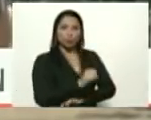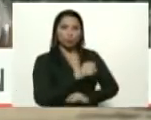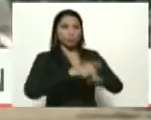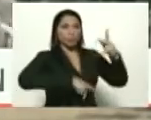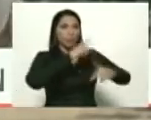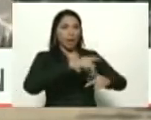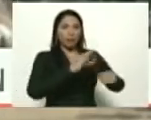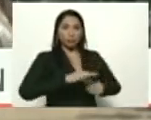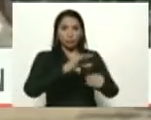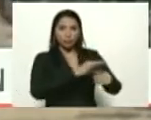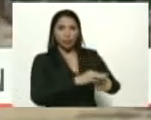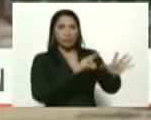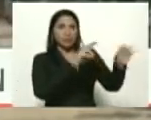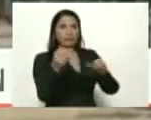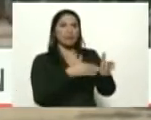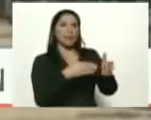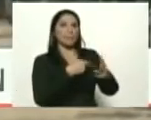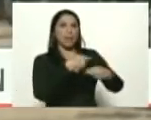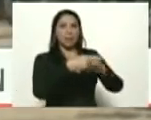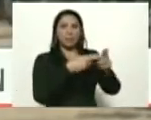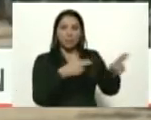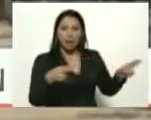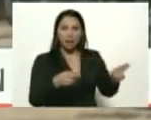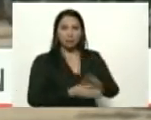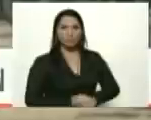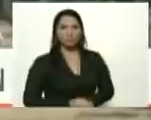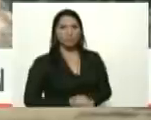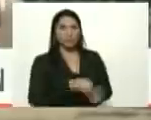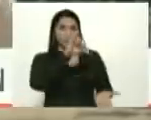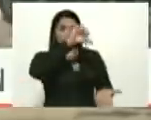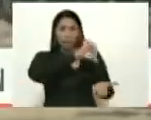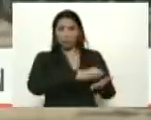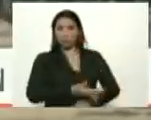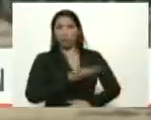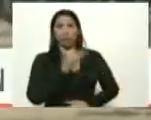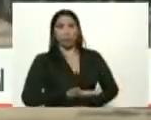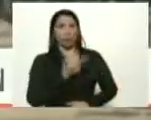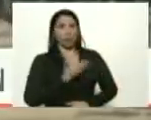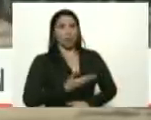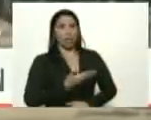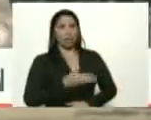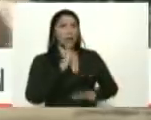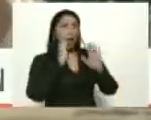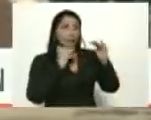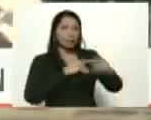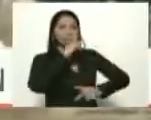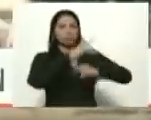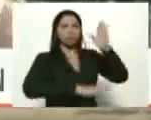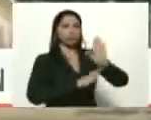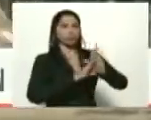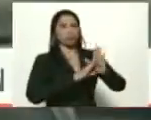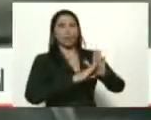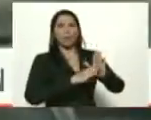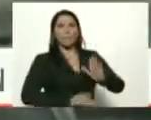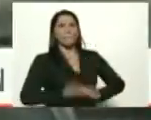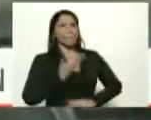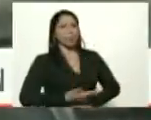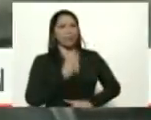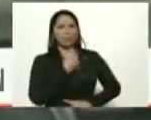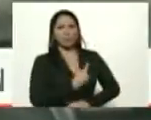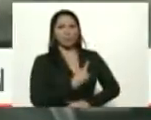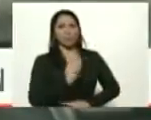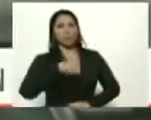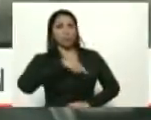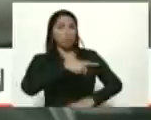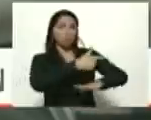siembra de 70.000 hectáreas en este eje tan importante, y para seguir atendiendo la productividad. Importante recalcar que